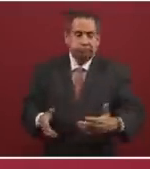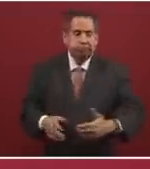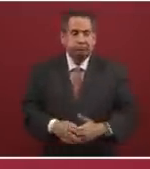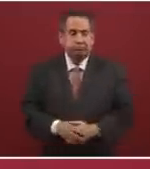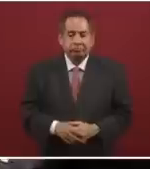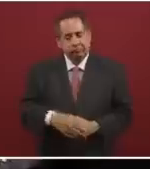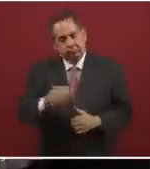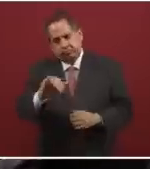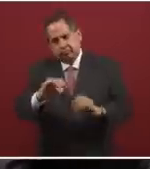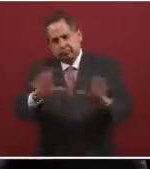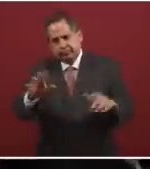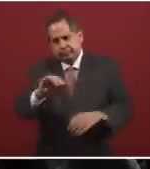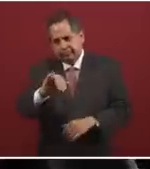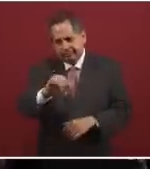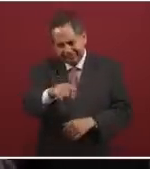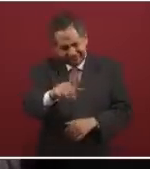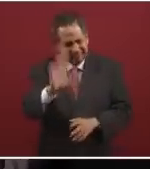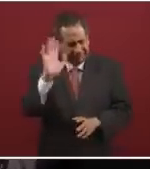¿Sí?